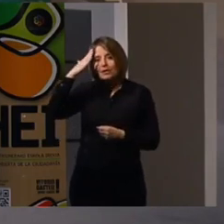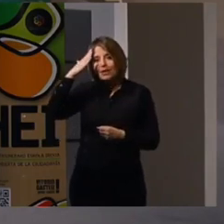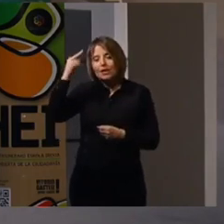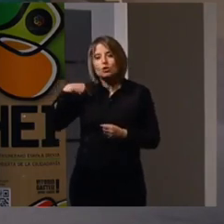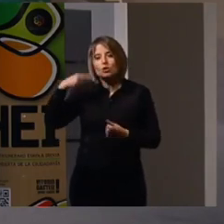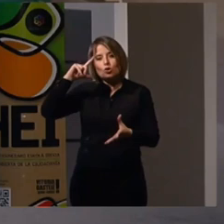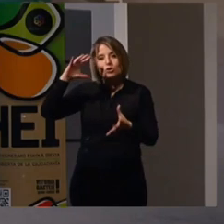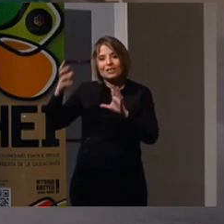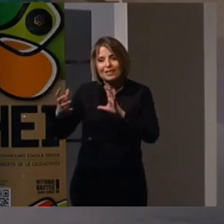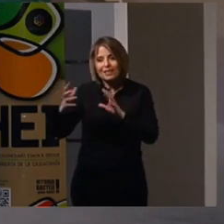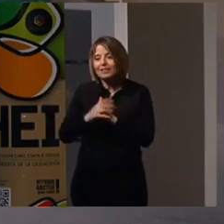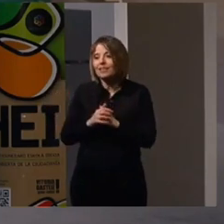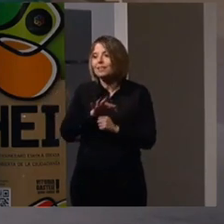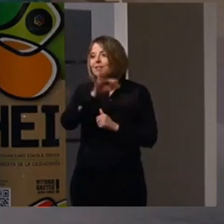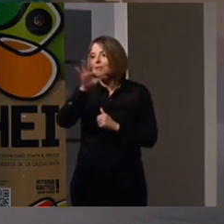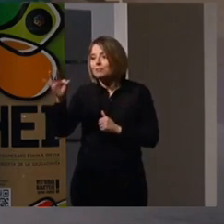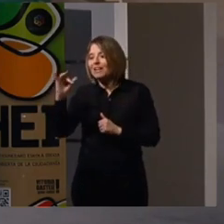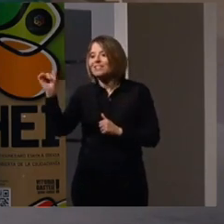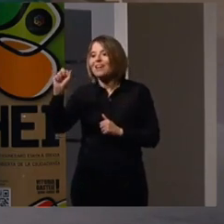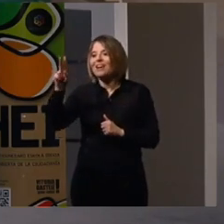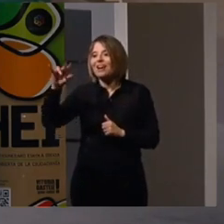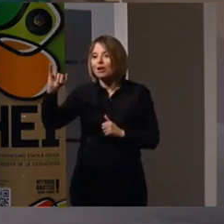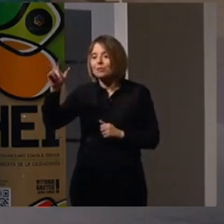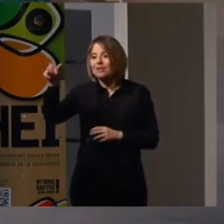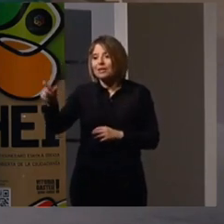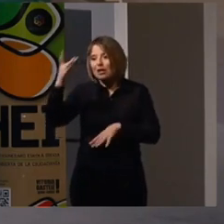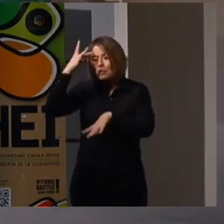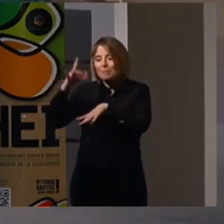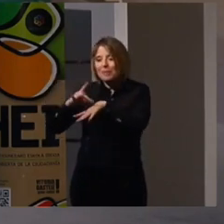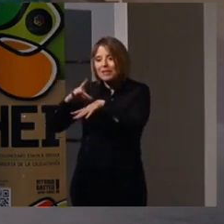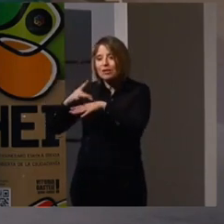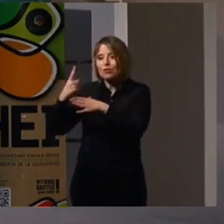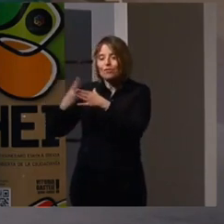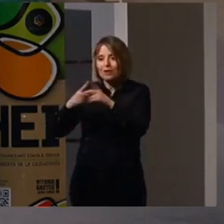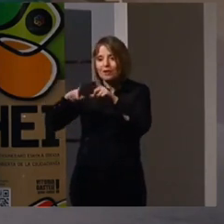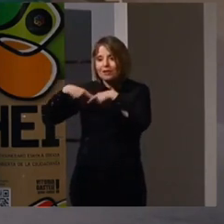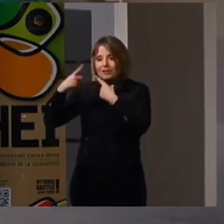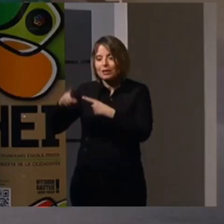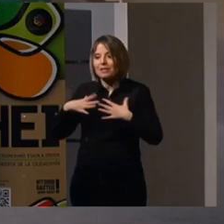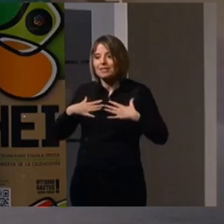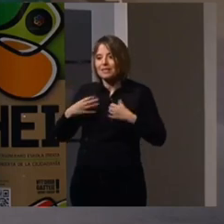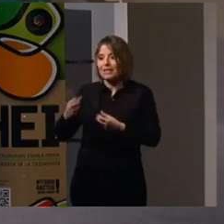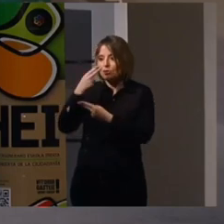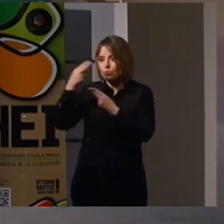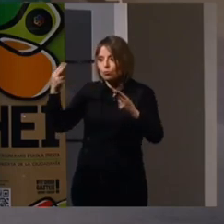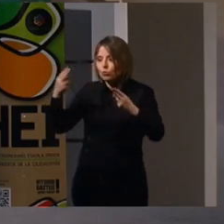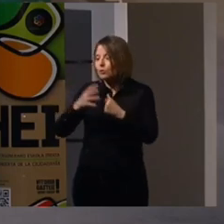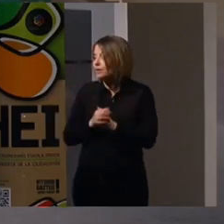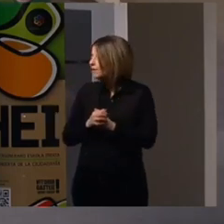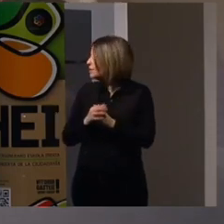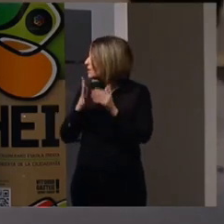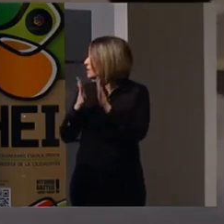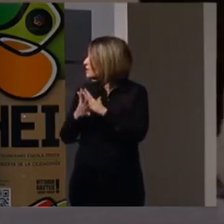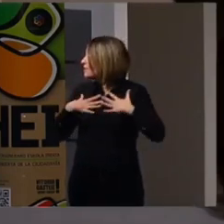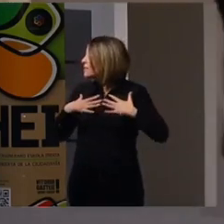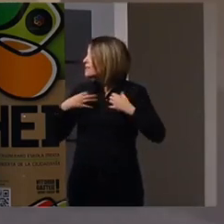como psiquiatra y la mirada que aportaba Javi, que él es médico de familia, pero hizo también la especialidad de salud pública, ¿no? Y esta cosa de la